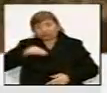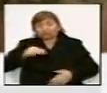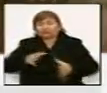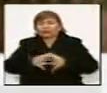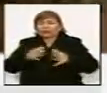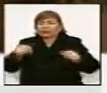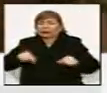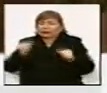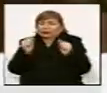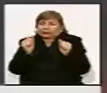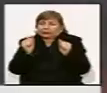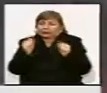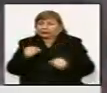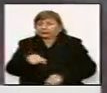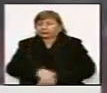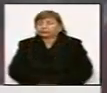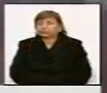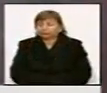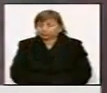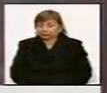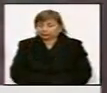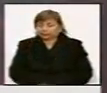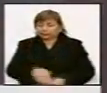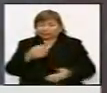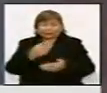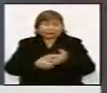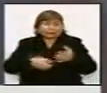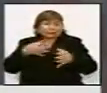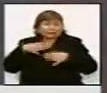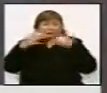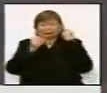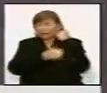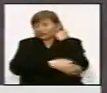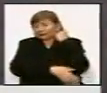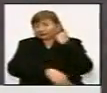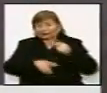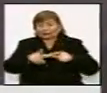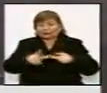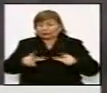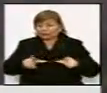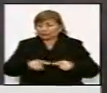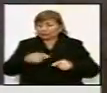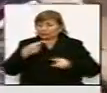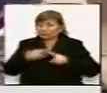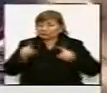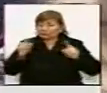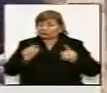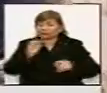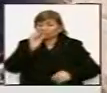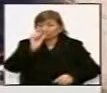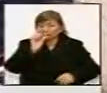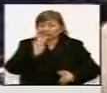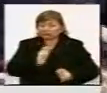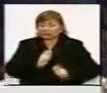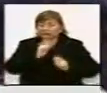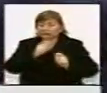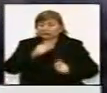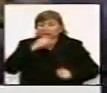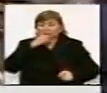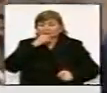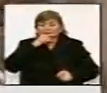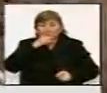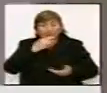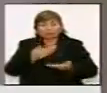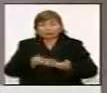demasiado frío aquí. Las carencias son muchas en esta zona, pero sin duda el granito de arena que las damas del